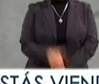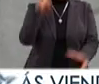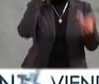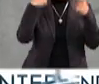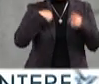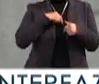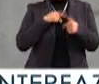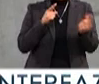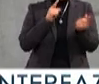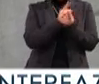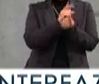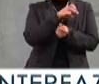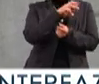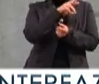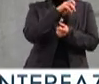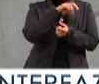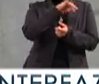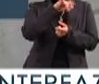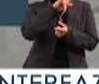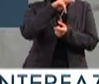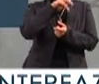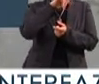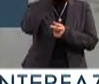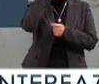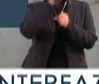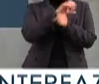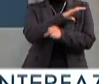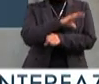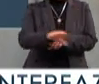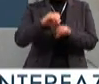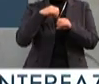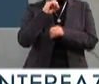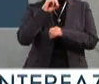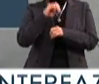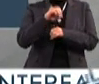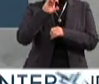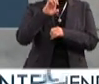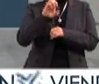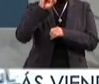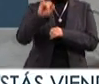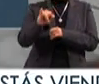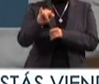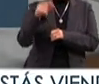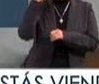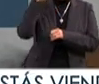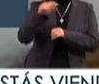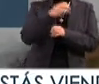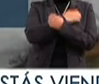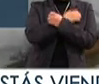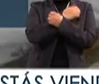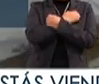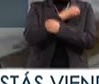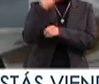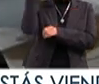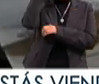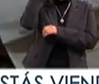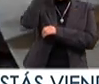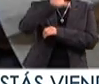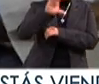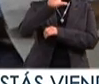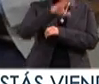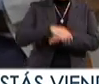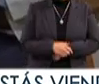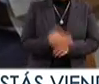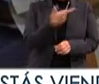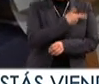¿Qué tal nos encontramos con Mariano Jabonero? es secretario general de la Organización de Estados Iberoamericanos para la Educación, la Ciencia y la Cultura.